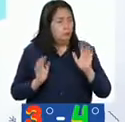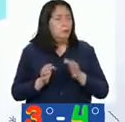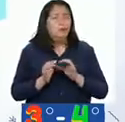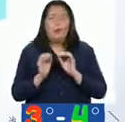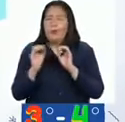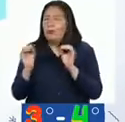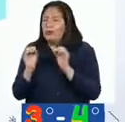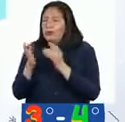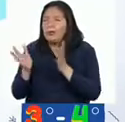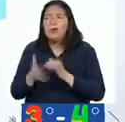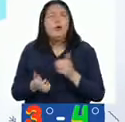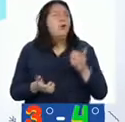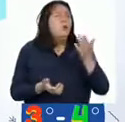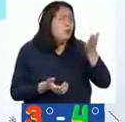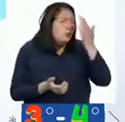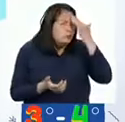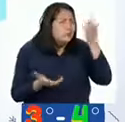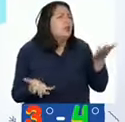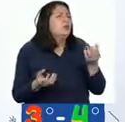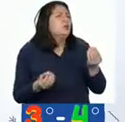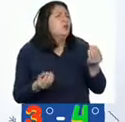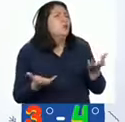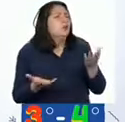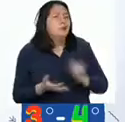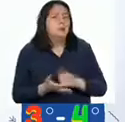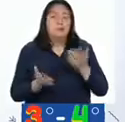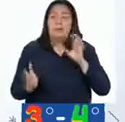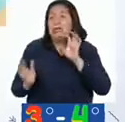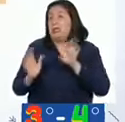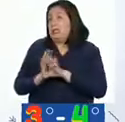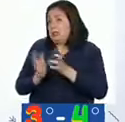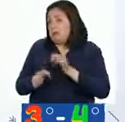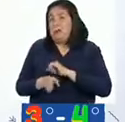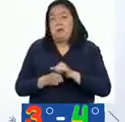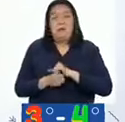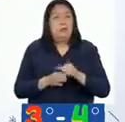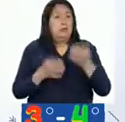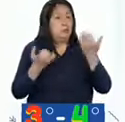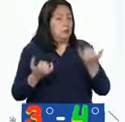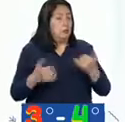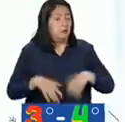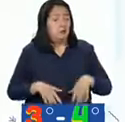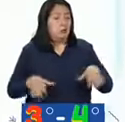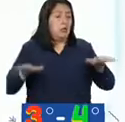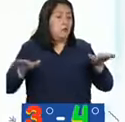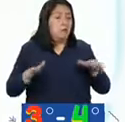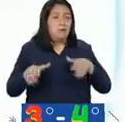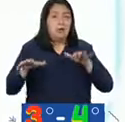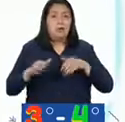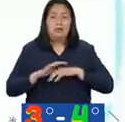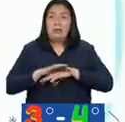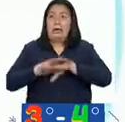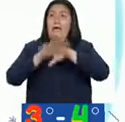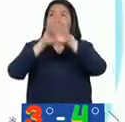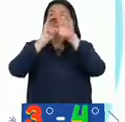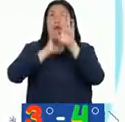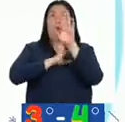¿Cómo sabemos cuál es nuestro espacio? Podríamos, por ejemplo, hacer el ejercicio que hago en el ballet. Alzar los